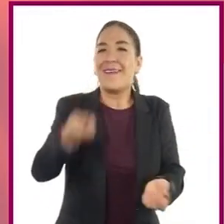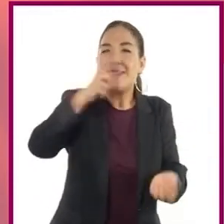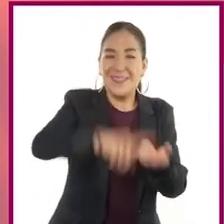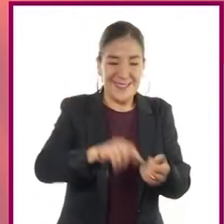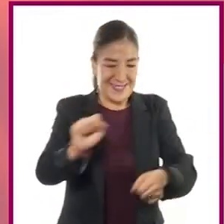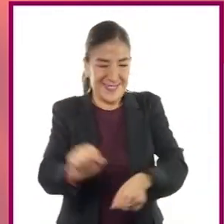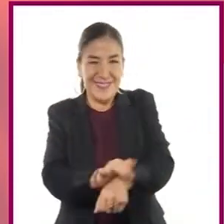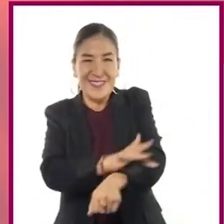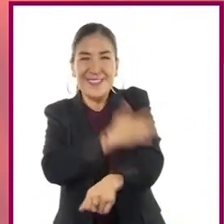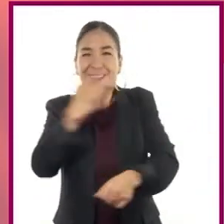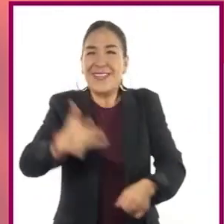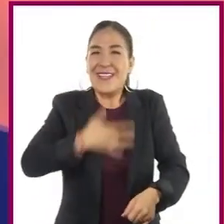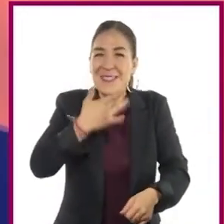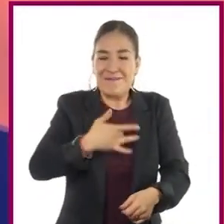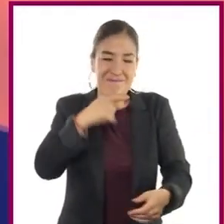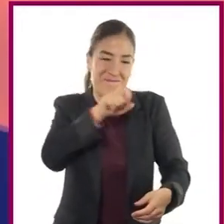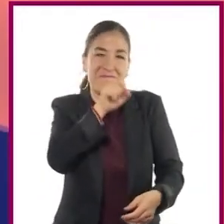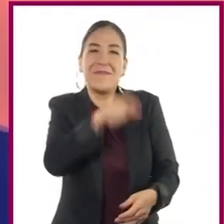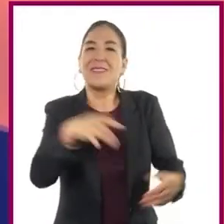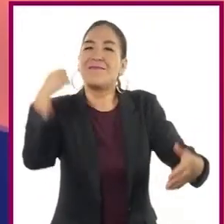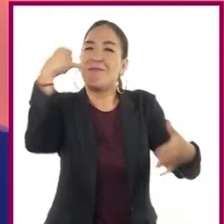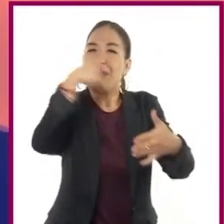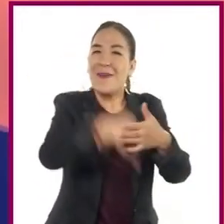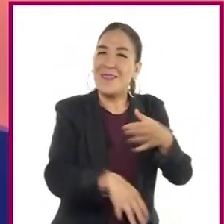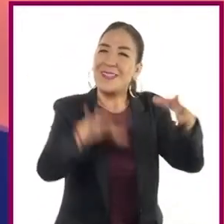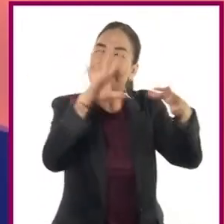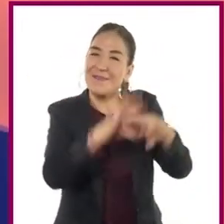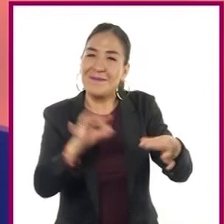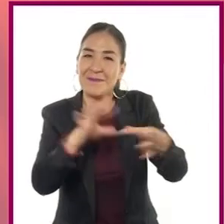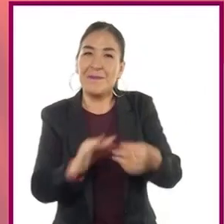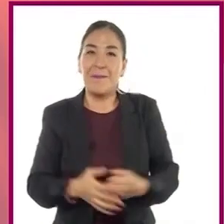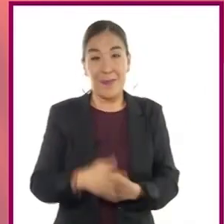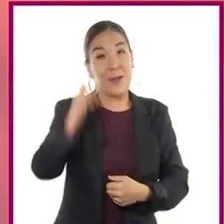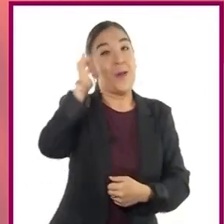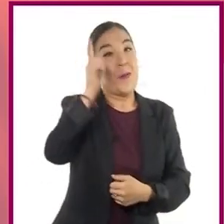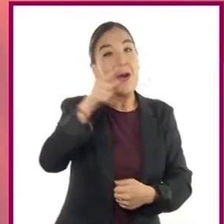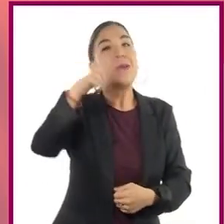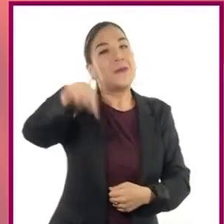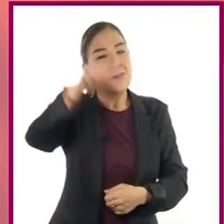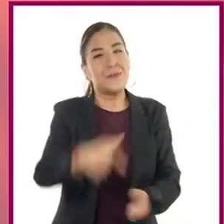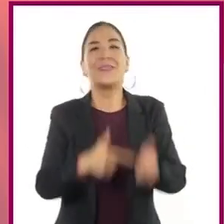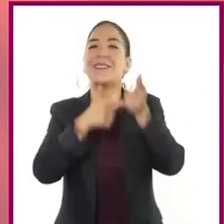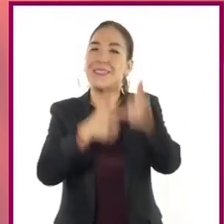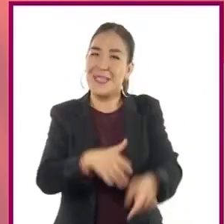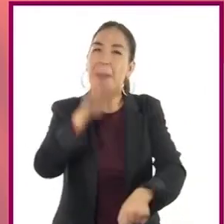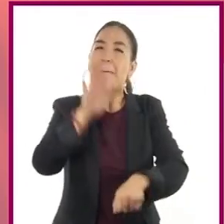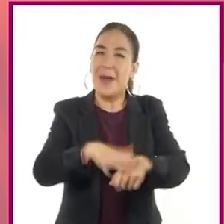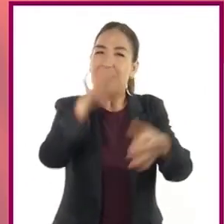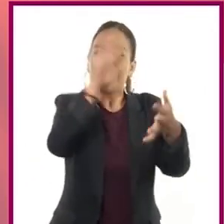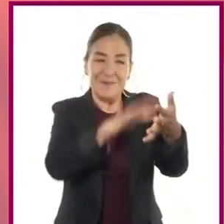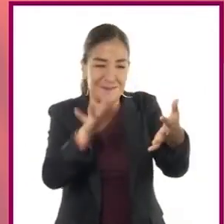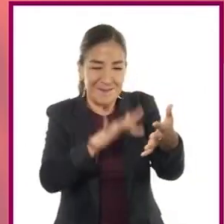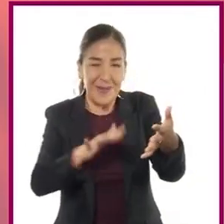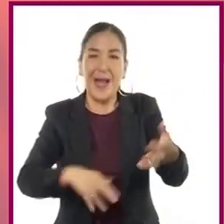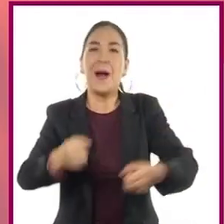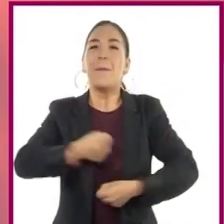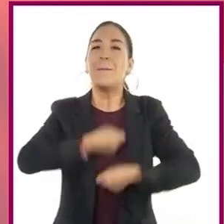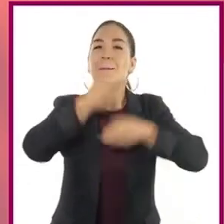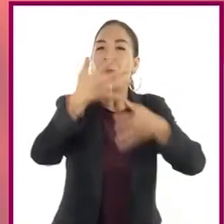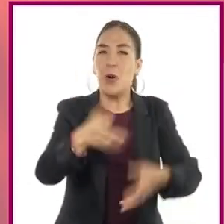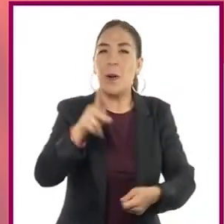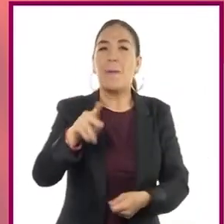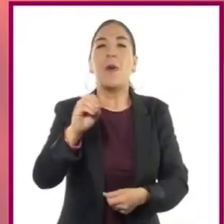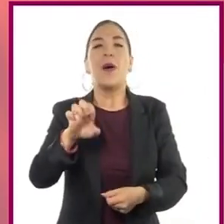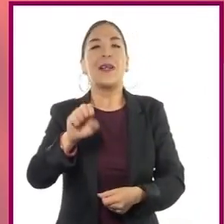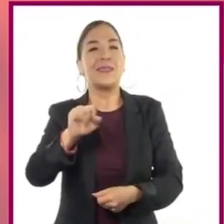nuestros sentimientos más profundos. Así que esperamos que sigan explorando poesía y se den el permiso